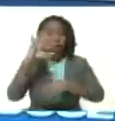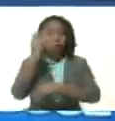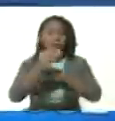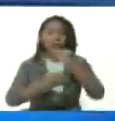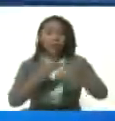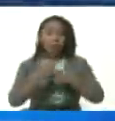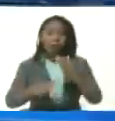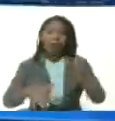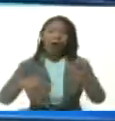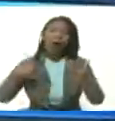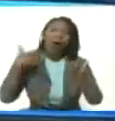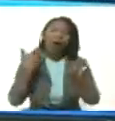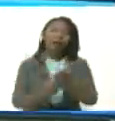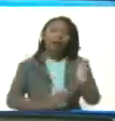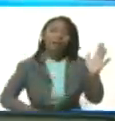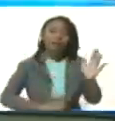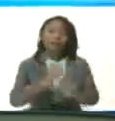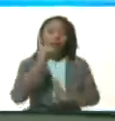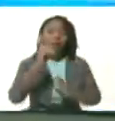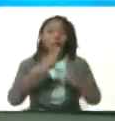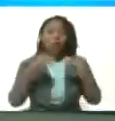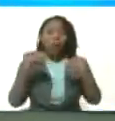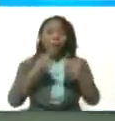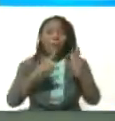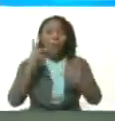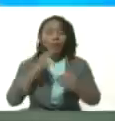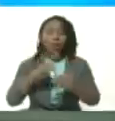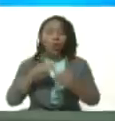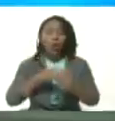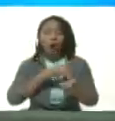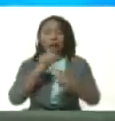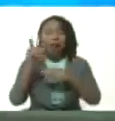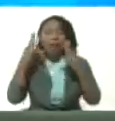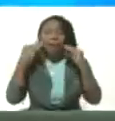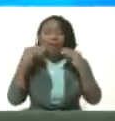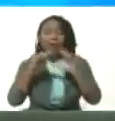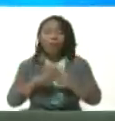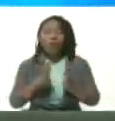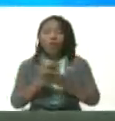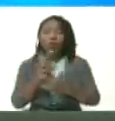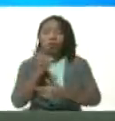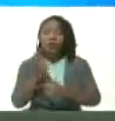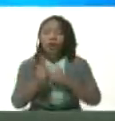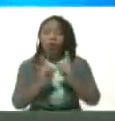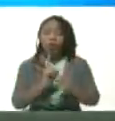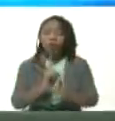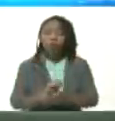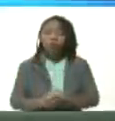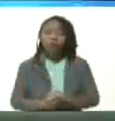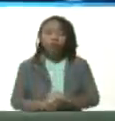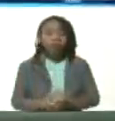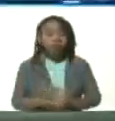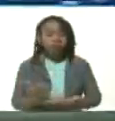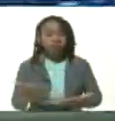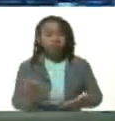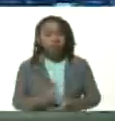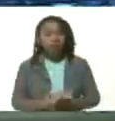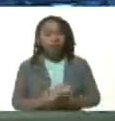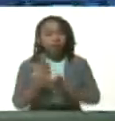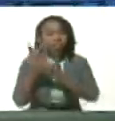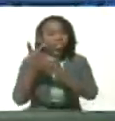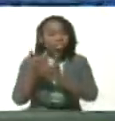así hasta que desarrollemos el petróleo. Hay expertos en el mundo que dicen que el peso